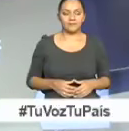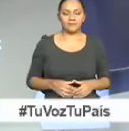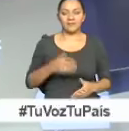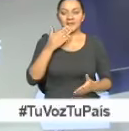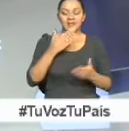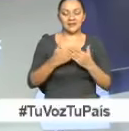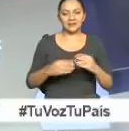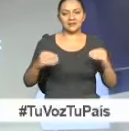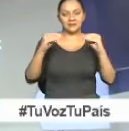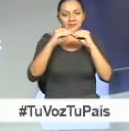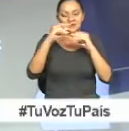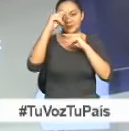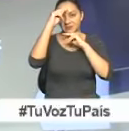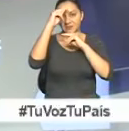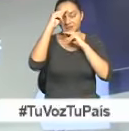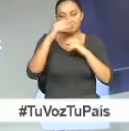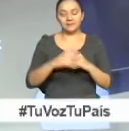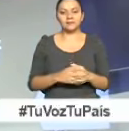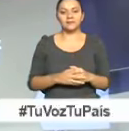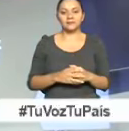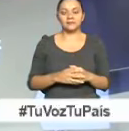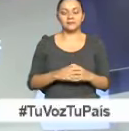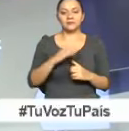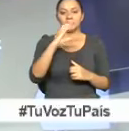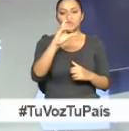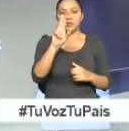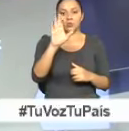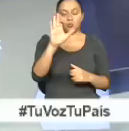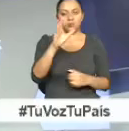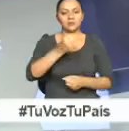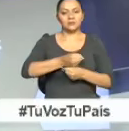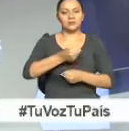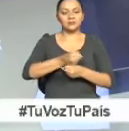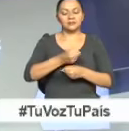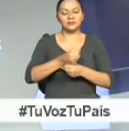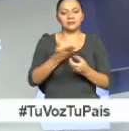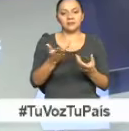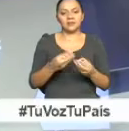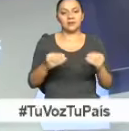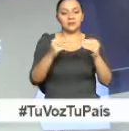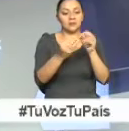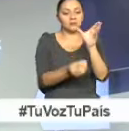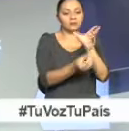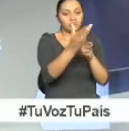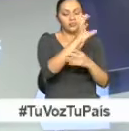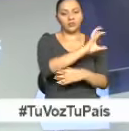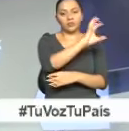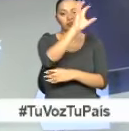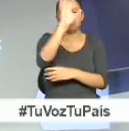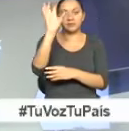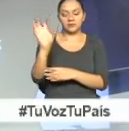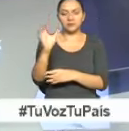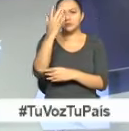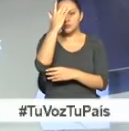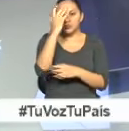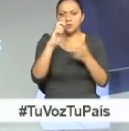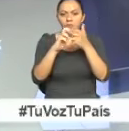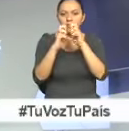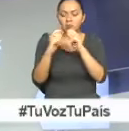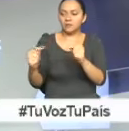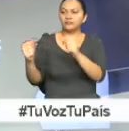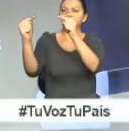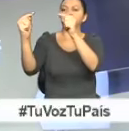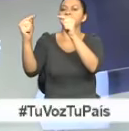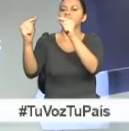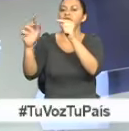Gracias por continuar con nosotros. La Central Unitaria de Trabajadores CUT activará sus centrales provinciales ante las movilizaciones que